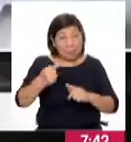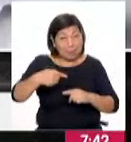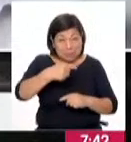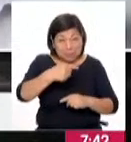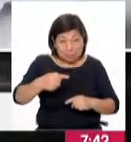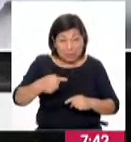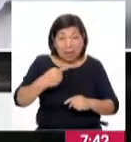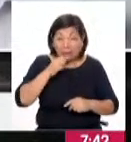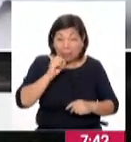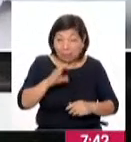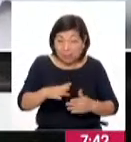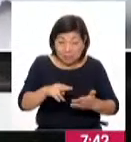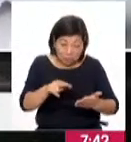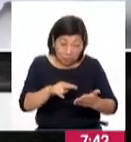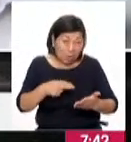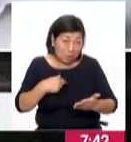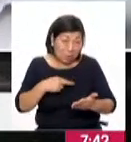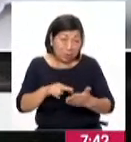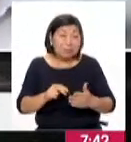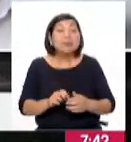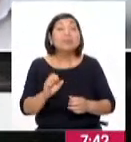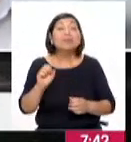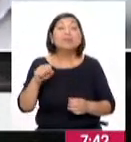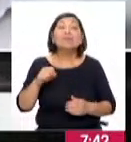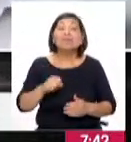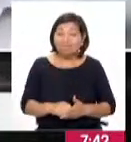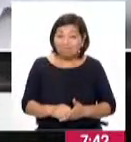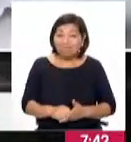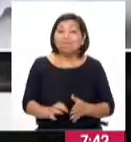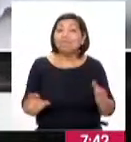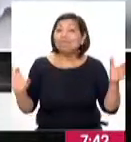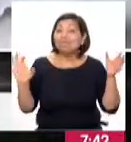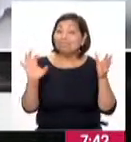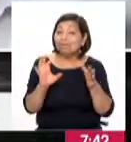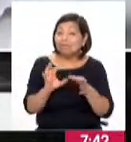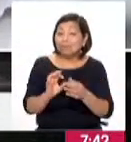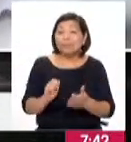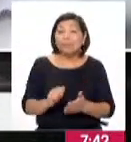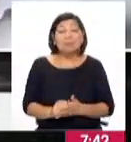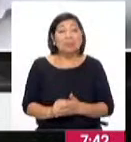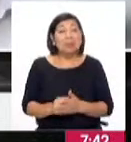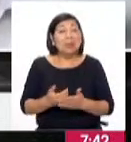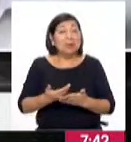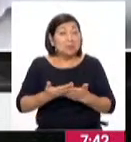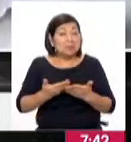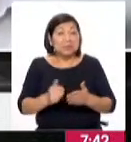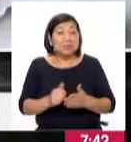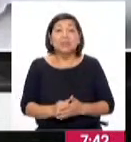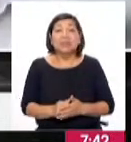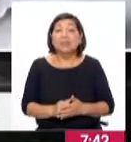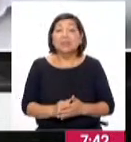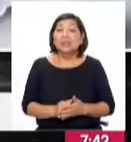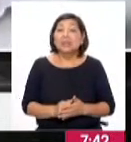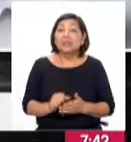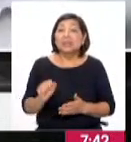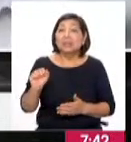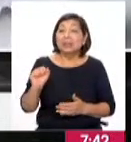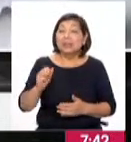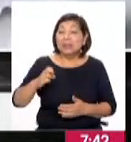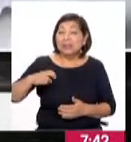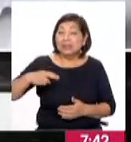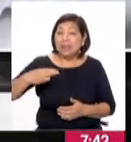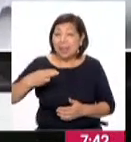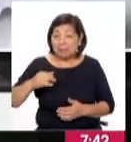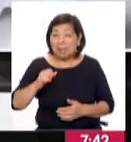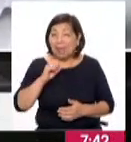próxima semana dato importante Sí eso está asociado a una nota de prensa también que ha emitido el senami qué es lo que ocurre